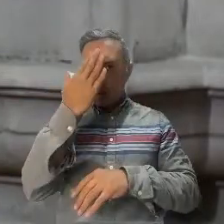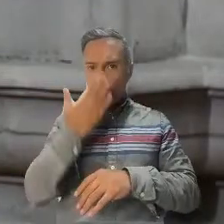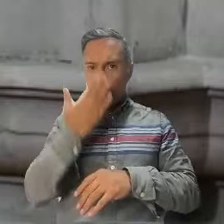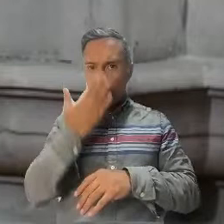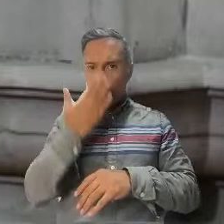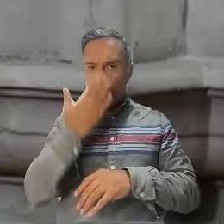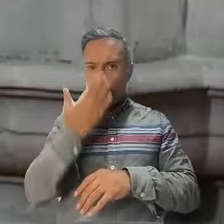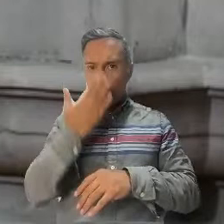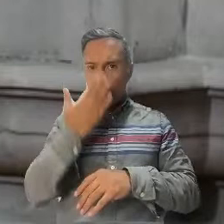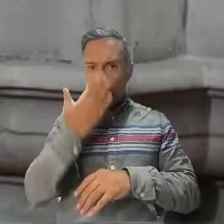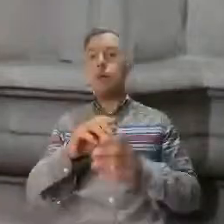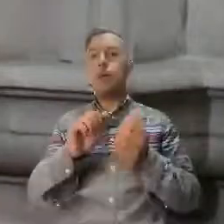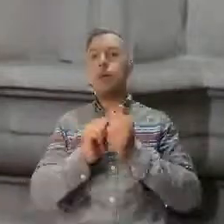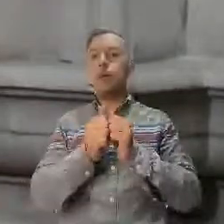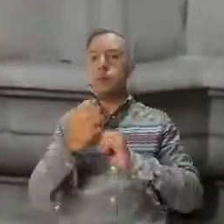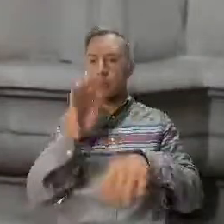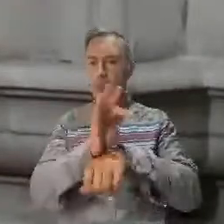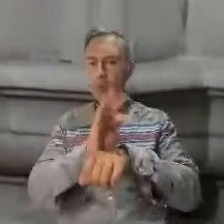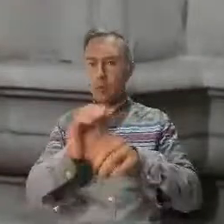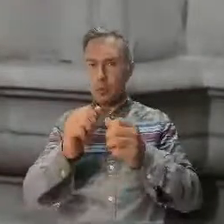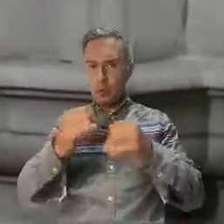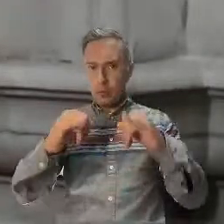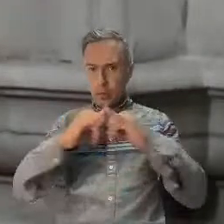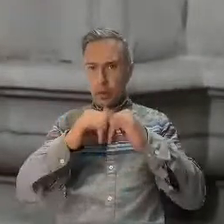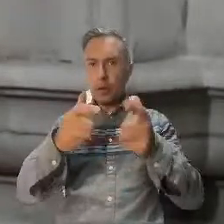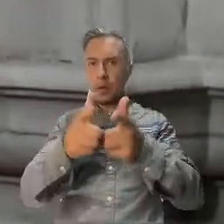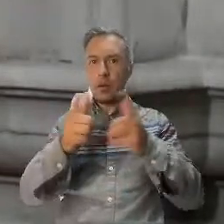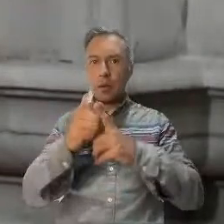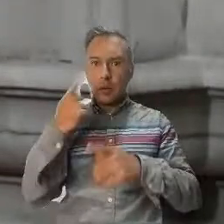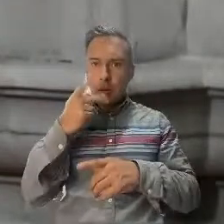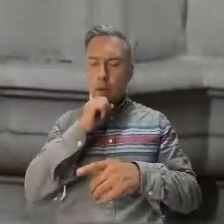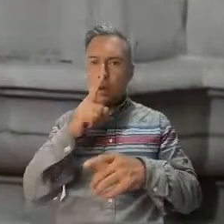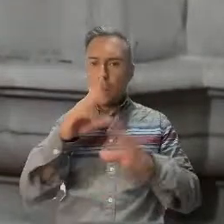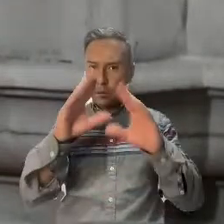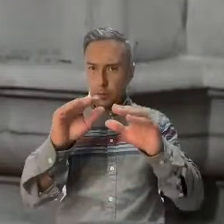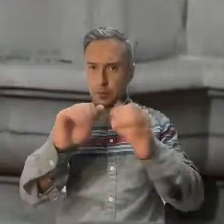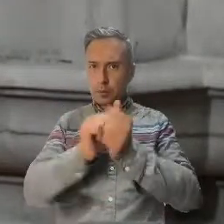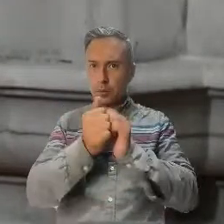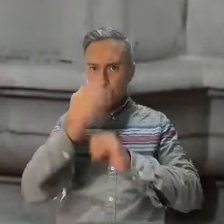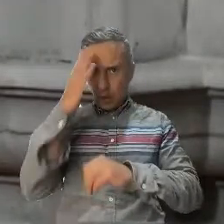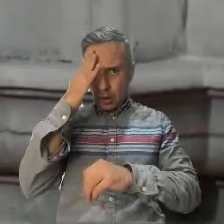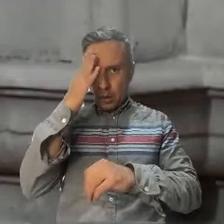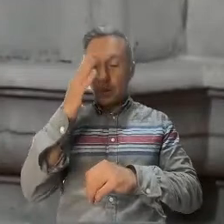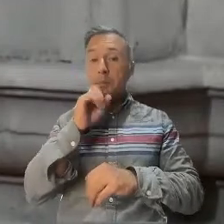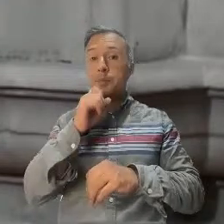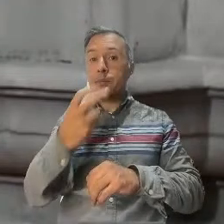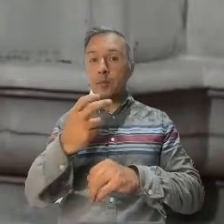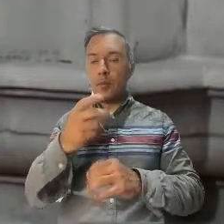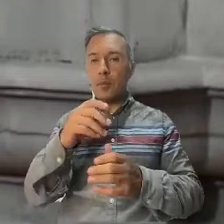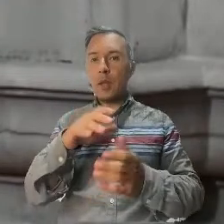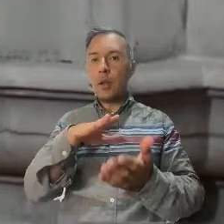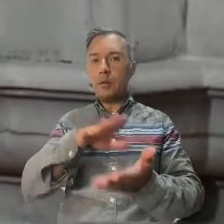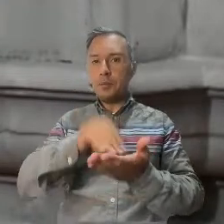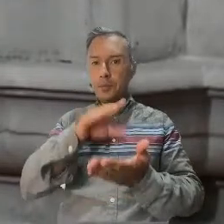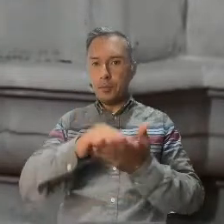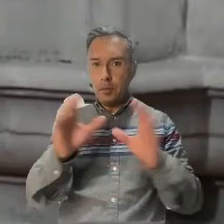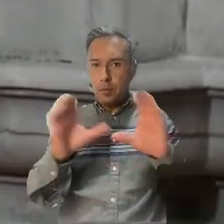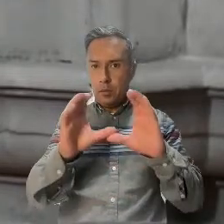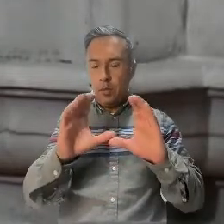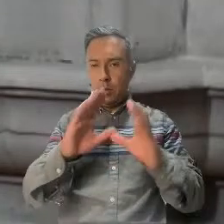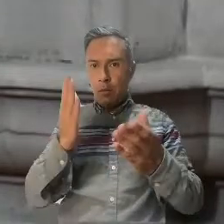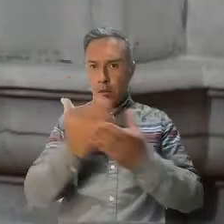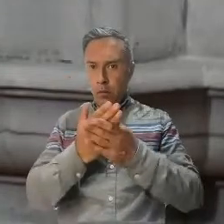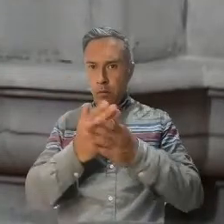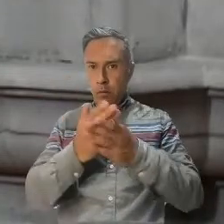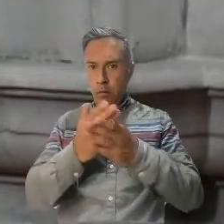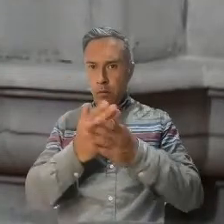institucional, partidos políticos y formación de dirigentes, para lo cual se adjunta y remite a usted copia certificada del acuerdo referido aprobado